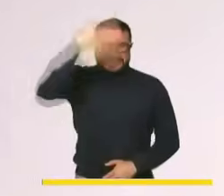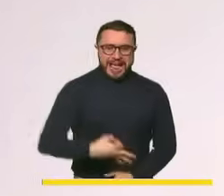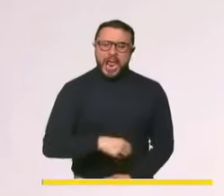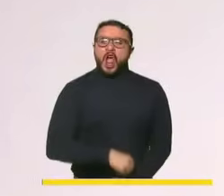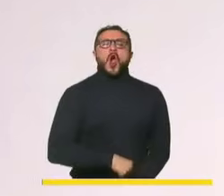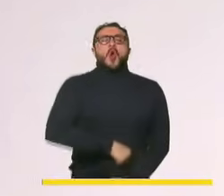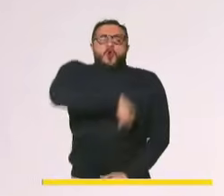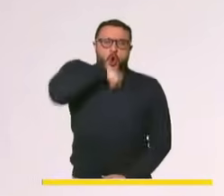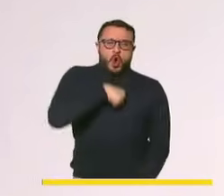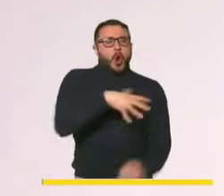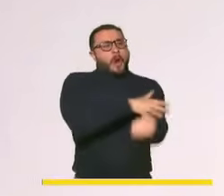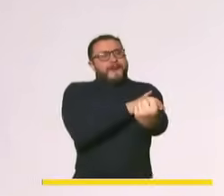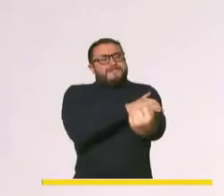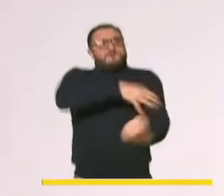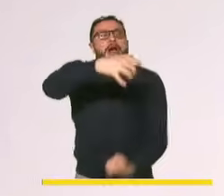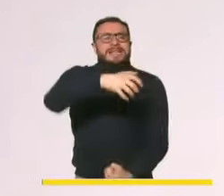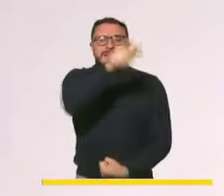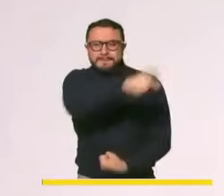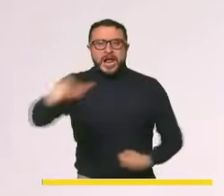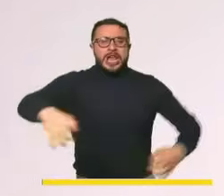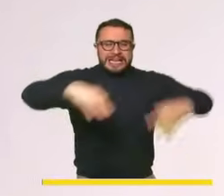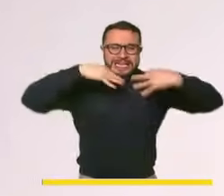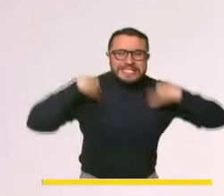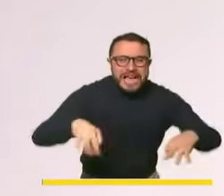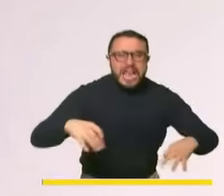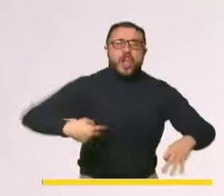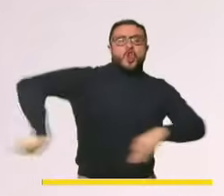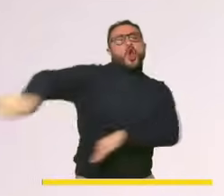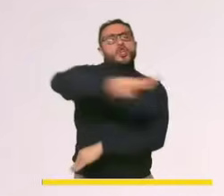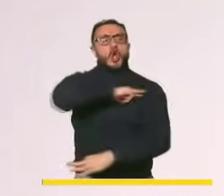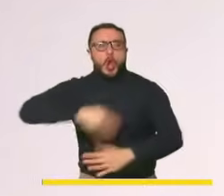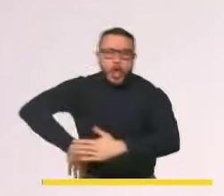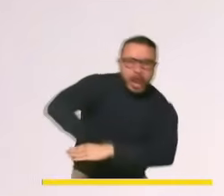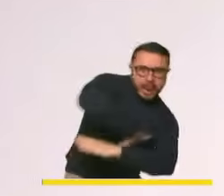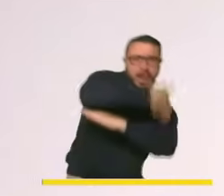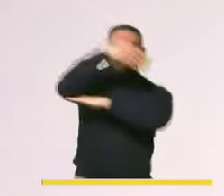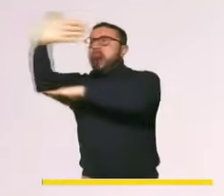orgullo, fuerza popular, alzar la bandera